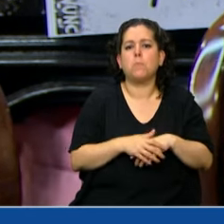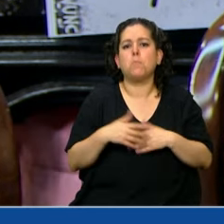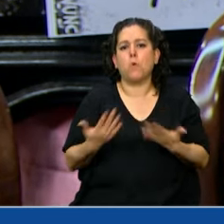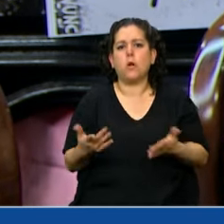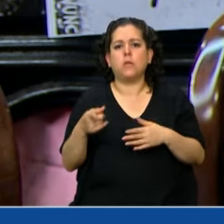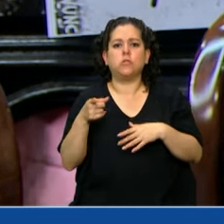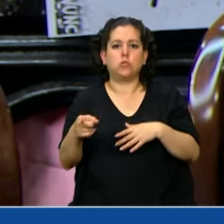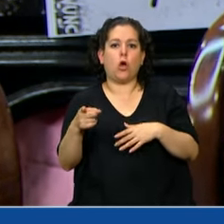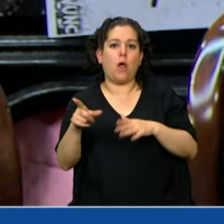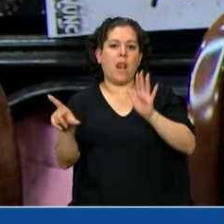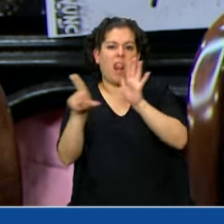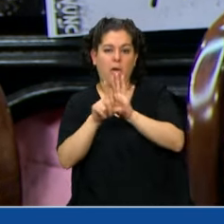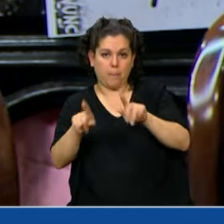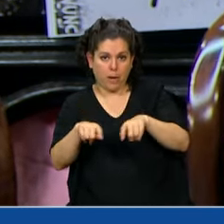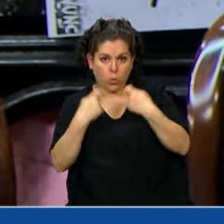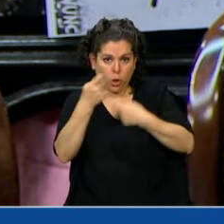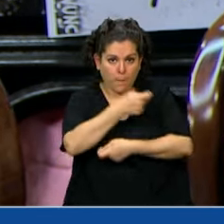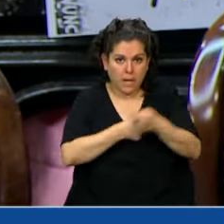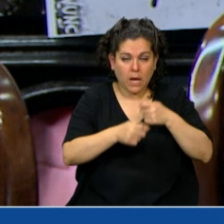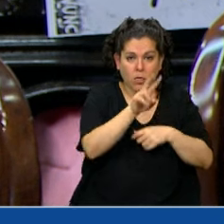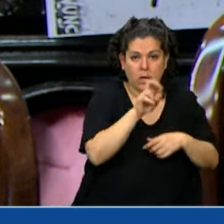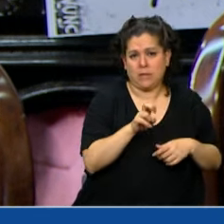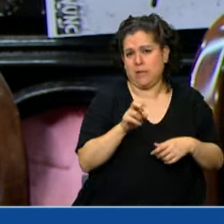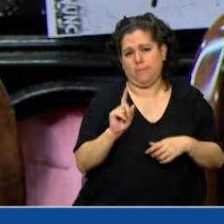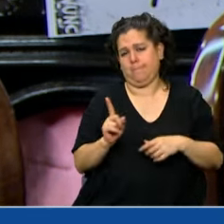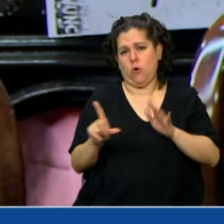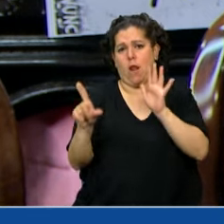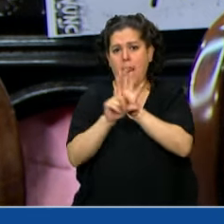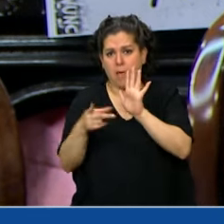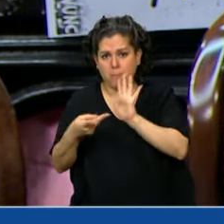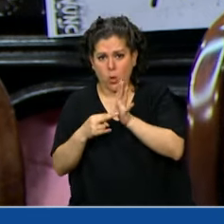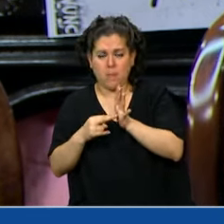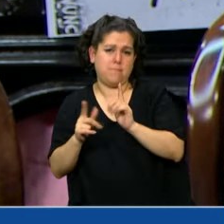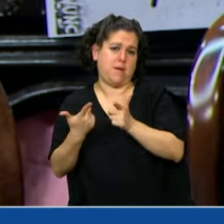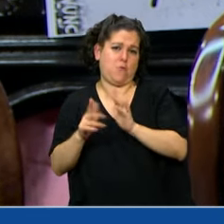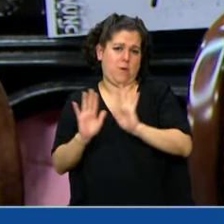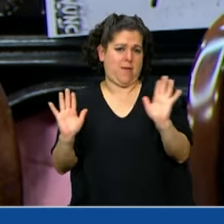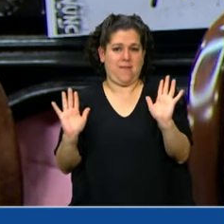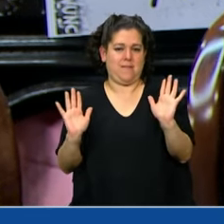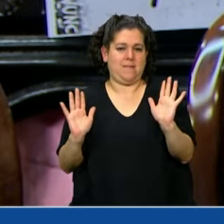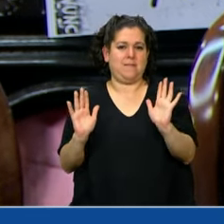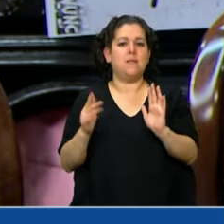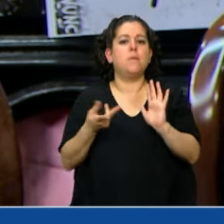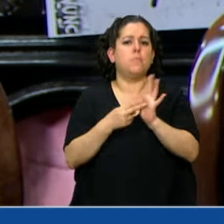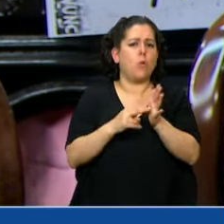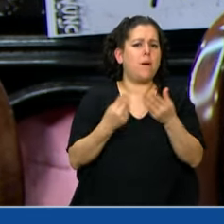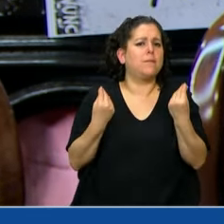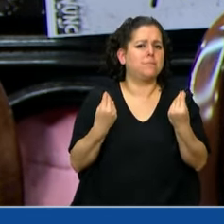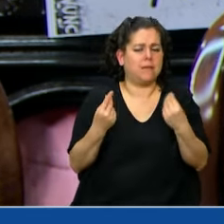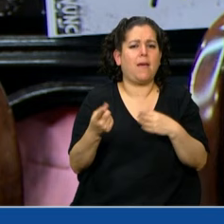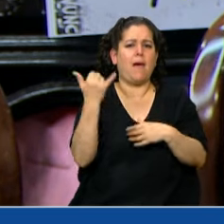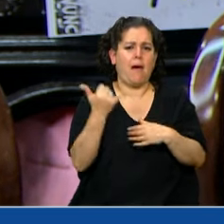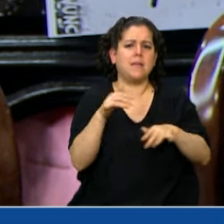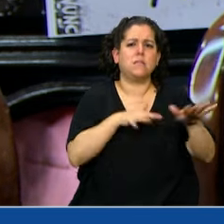que la ley no rompió el mercado que la ley no es el problema El problema es más complejo es una combinación entre la situación